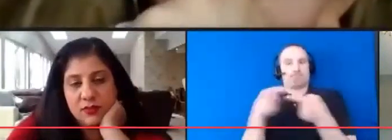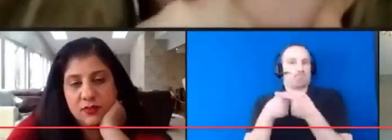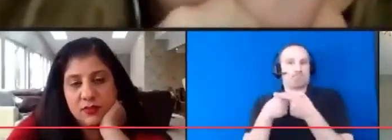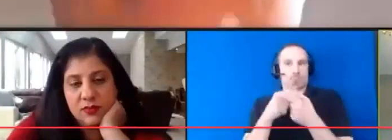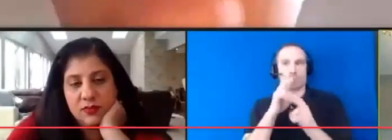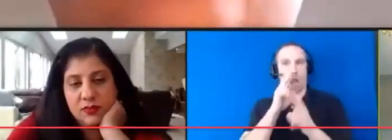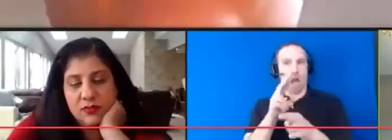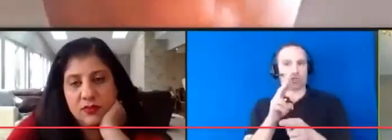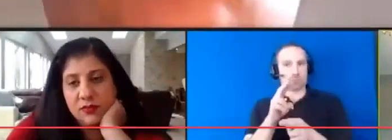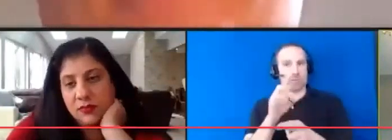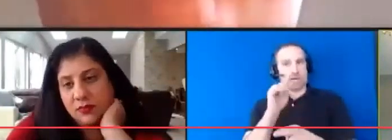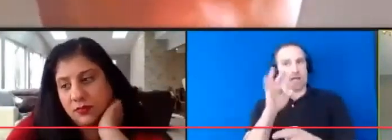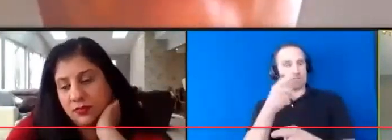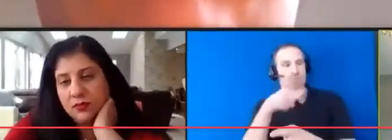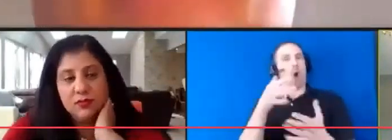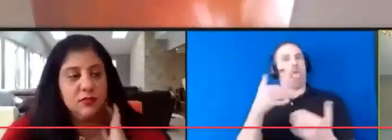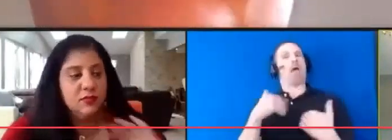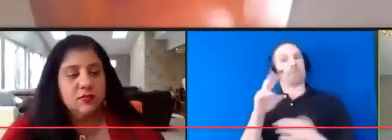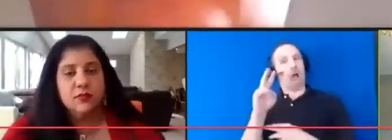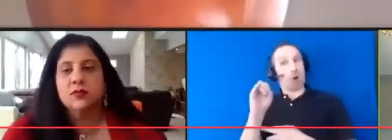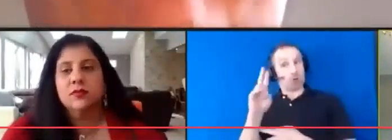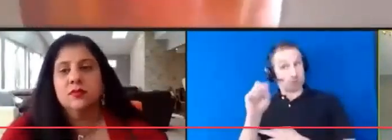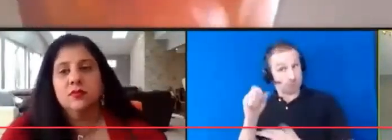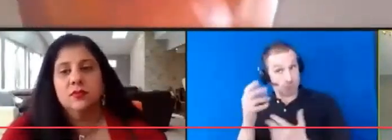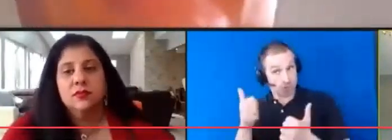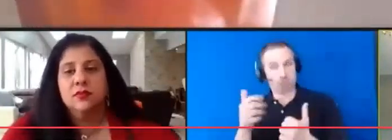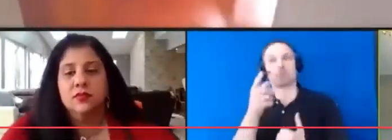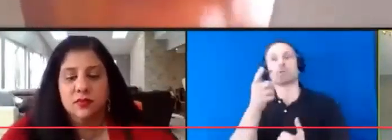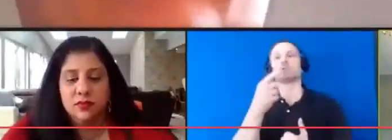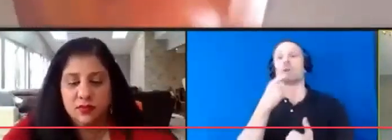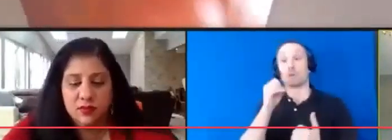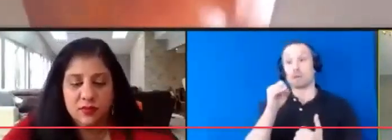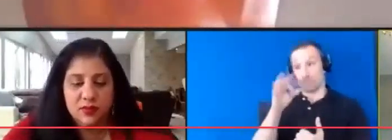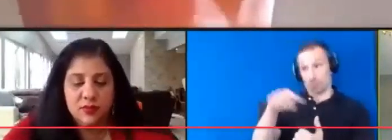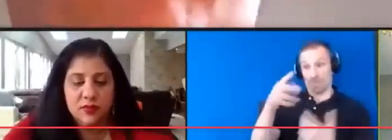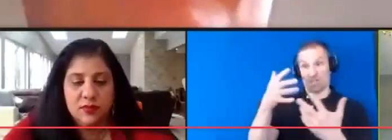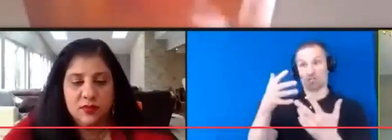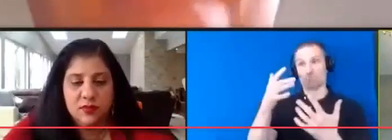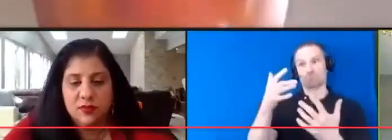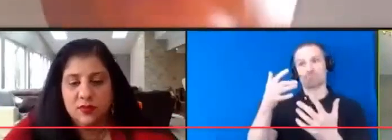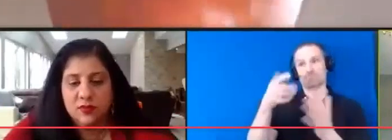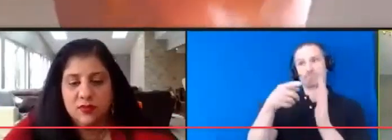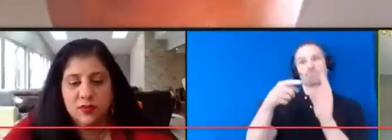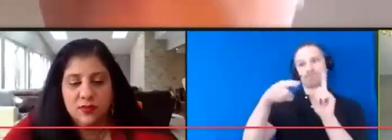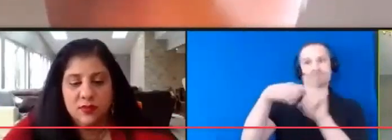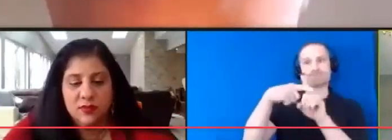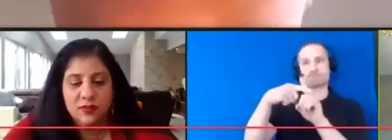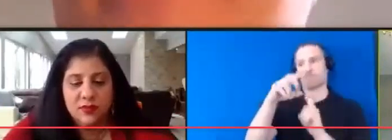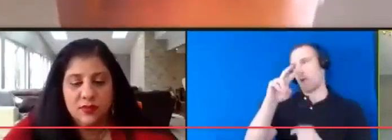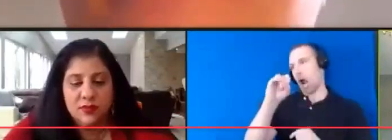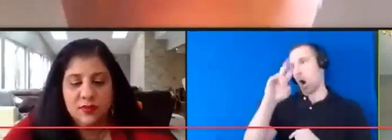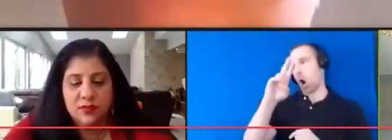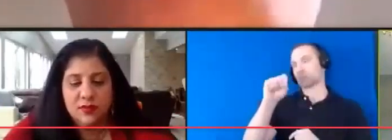pero oro que no tengamos que pasar por eso otra vez que vacuna tiene las venas menos